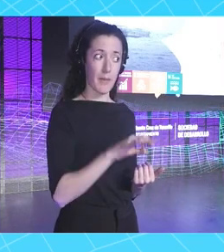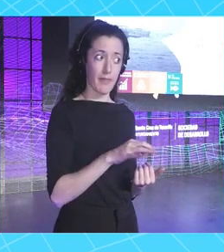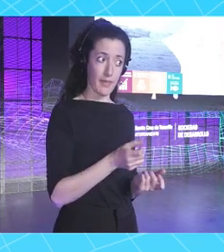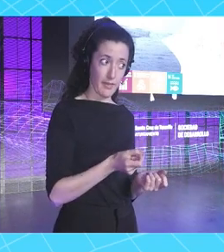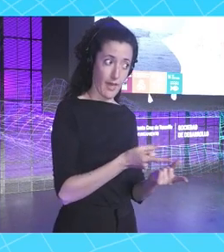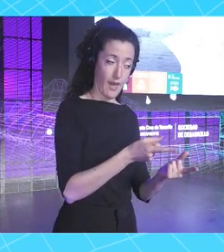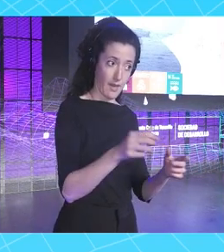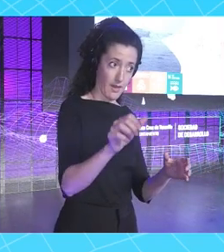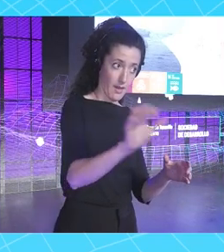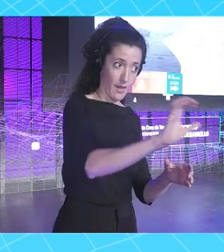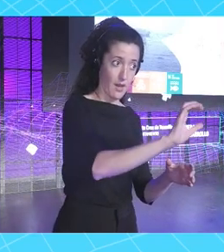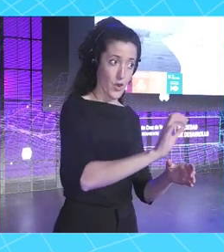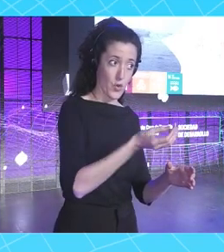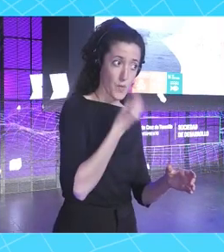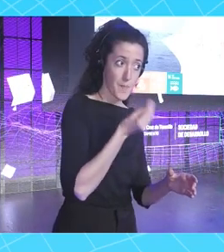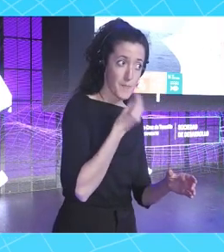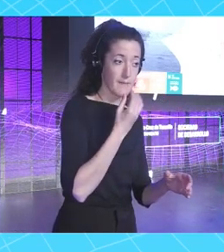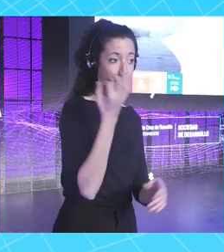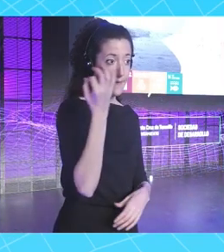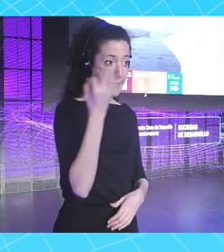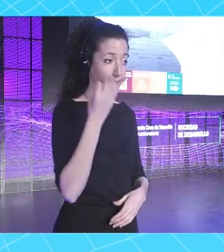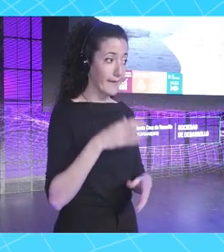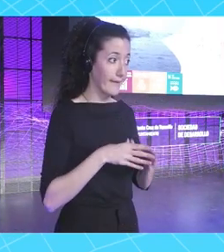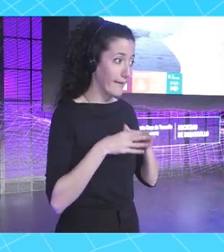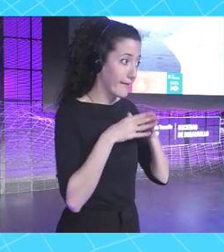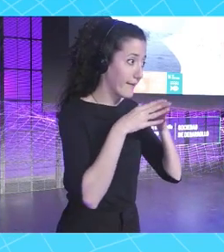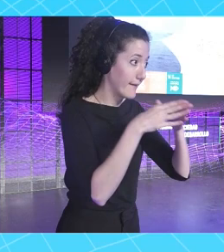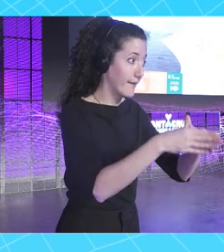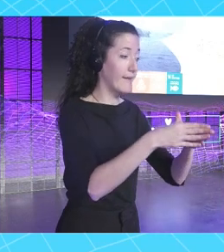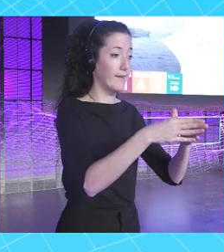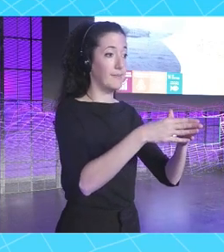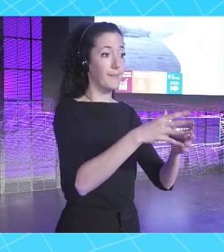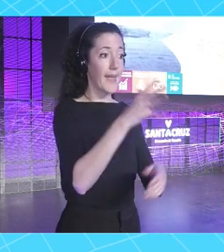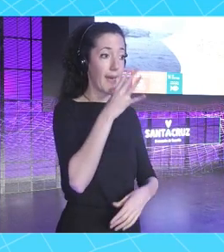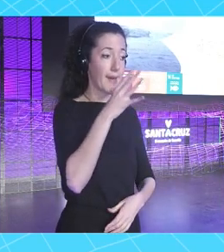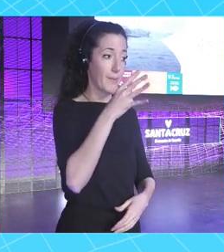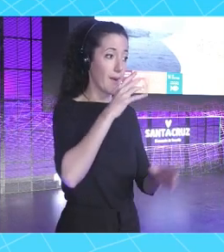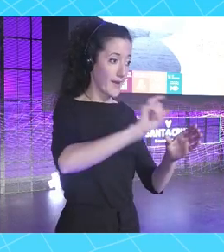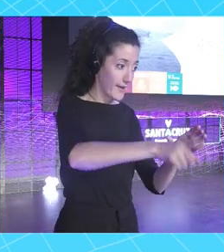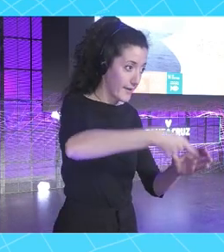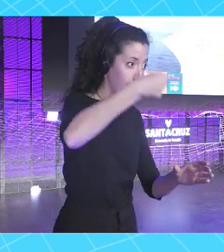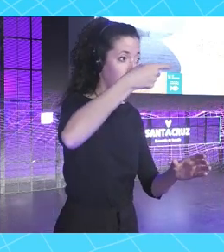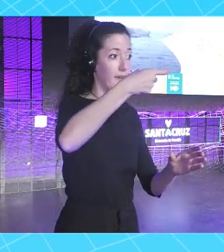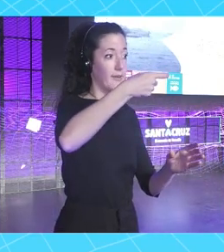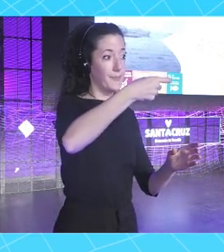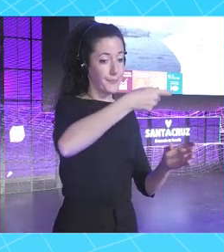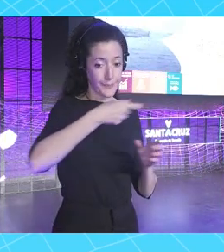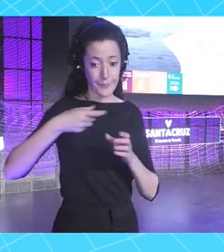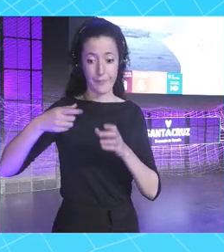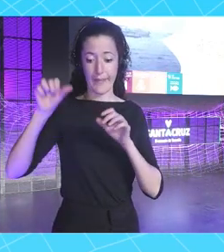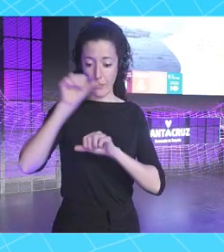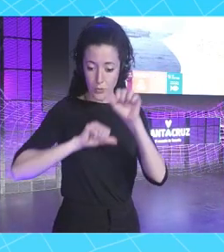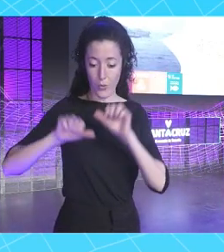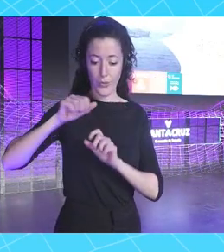hasta allí una muestra de agua hacer así medirla llevártela al laboratorio y tomar unas muestras tal Y luego decides si